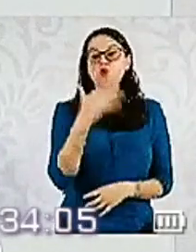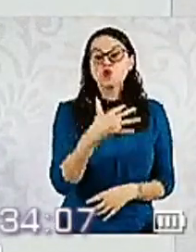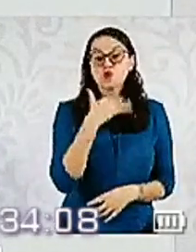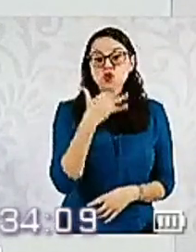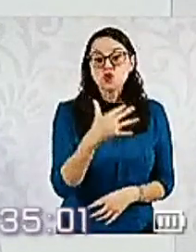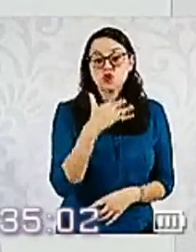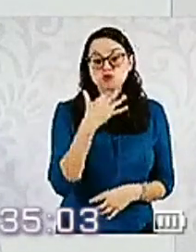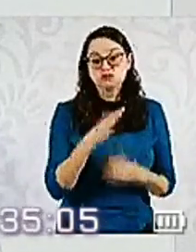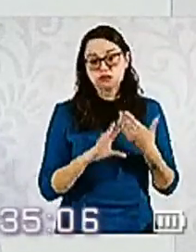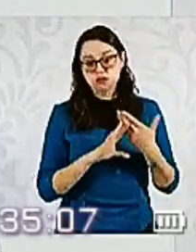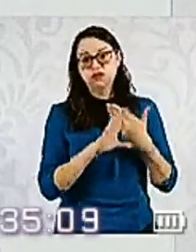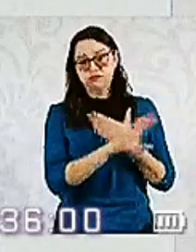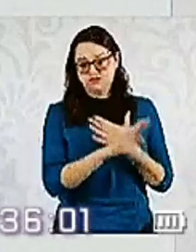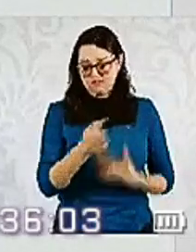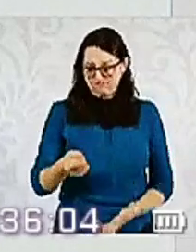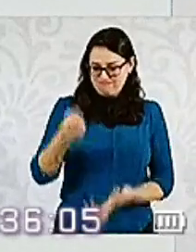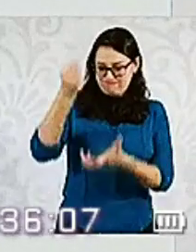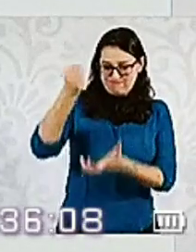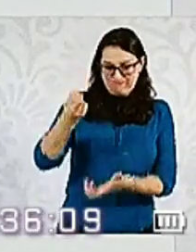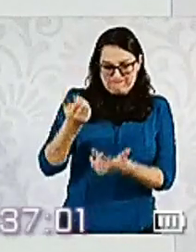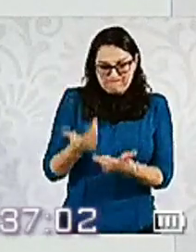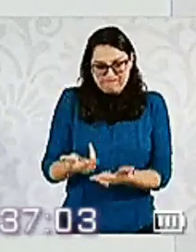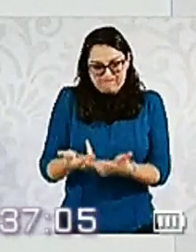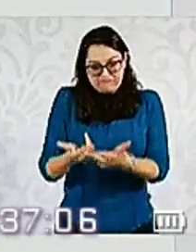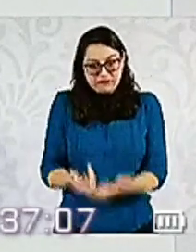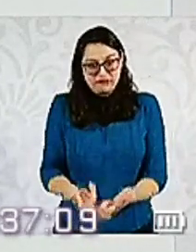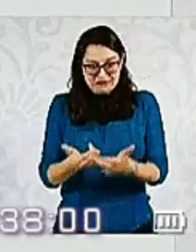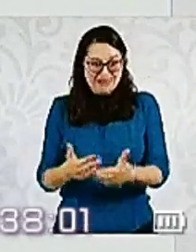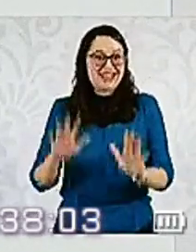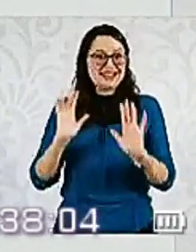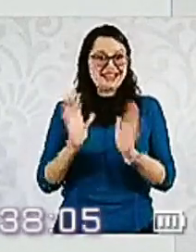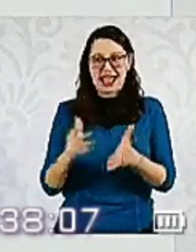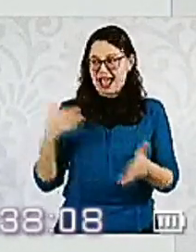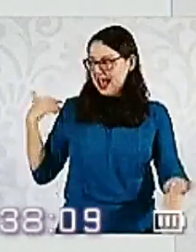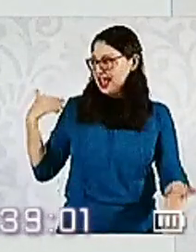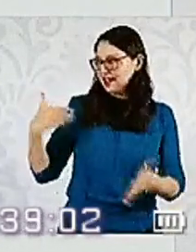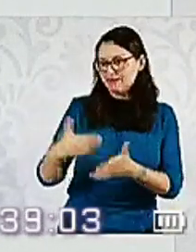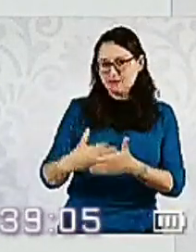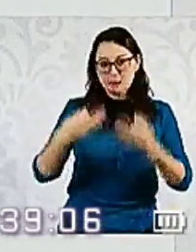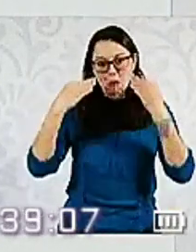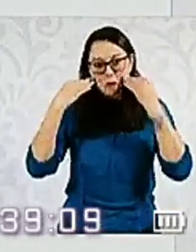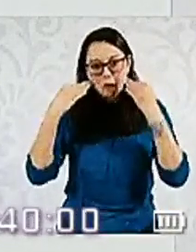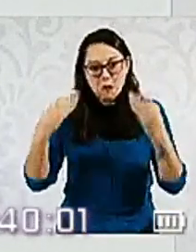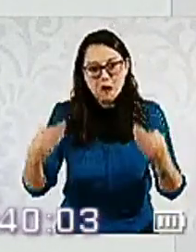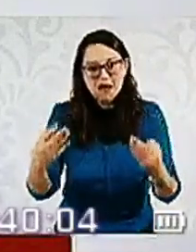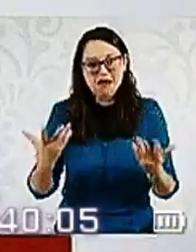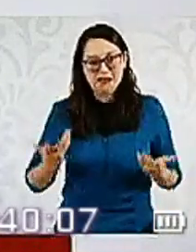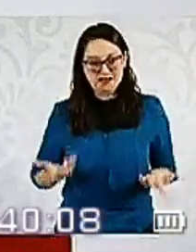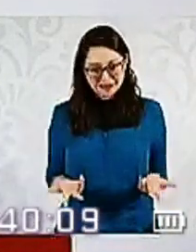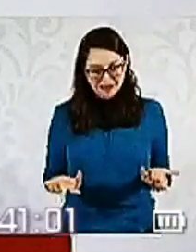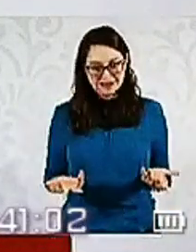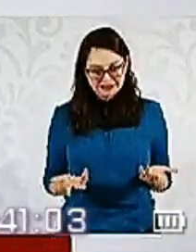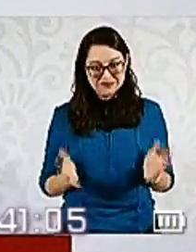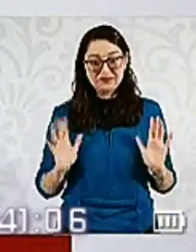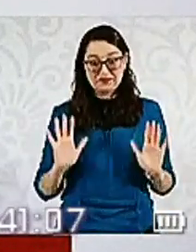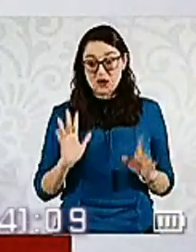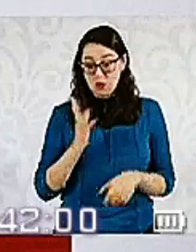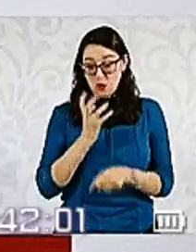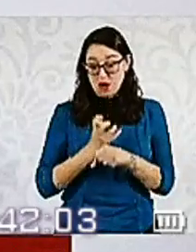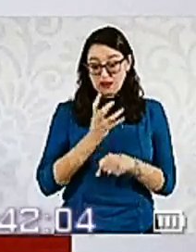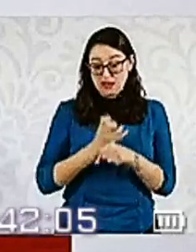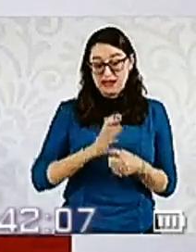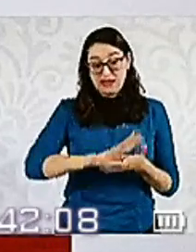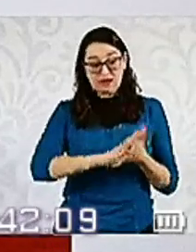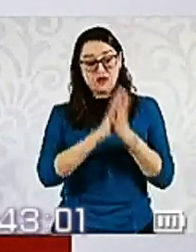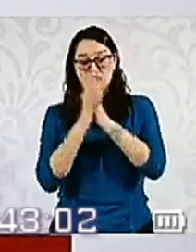permitió tener mayores recursos públicos. El crecimiento de los recursos públicos ha sido histórico en esta cuarta